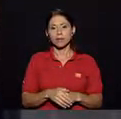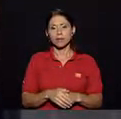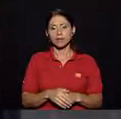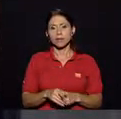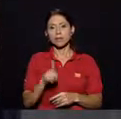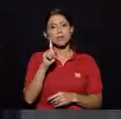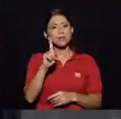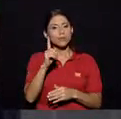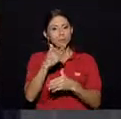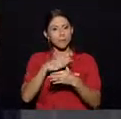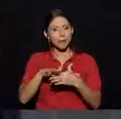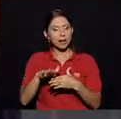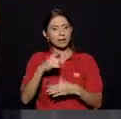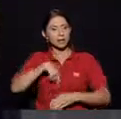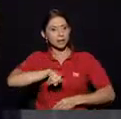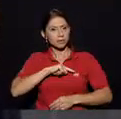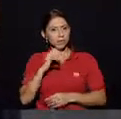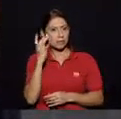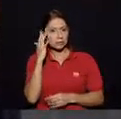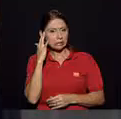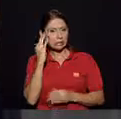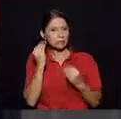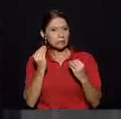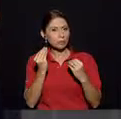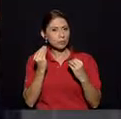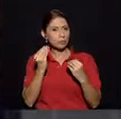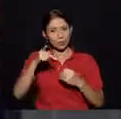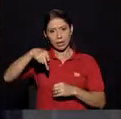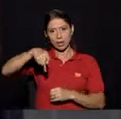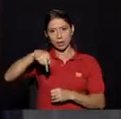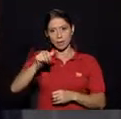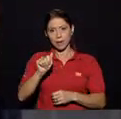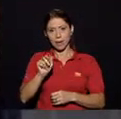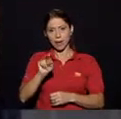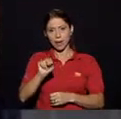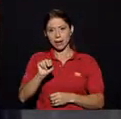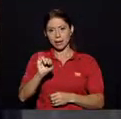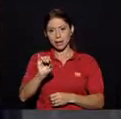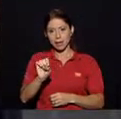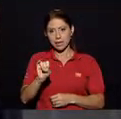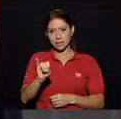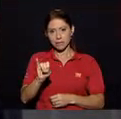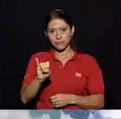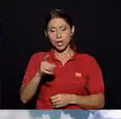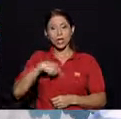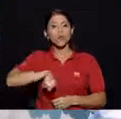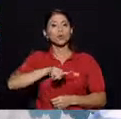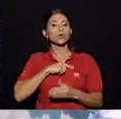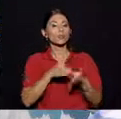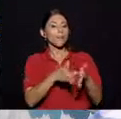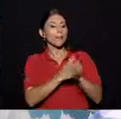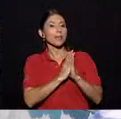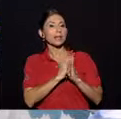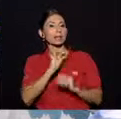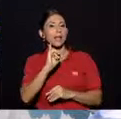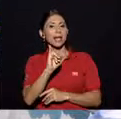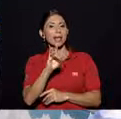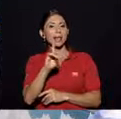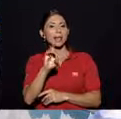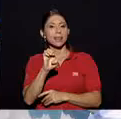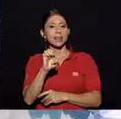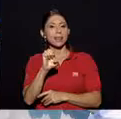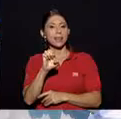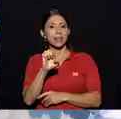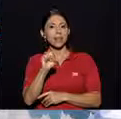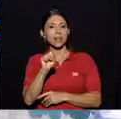Y una parte que nos preocupa muchísimo desde el PANI, que es el motivo por el cual le pedimos a IDESPO que